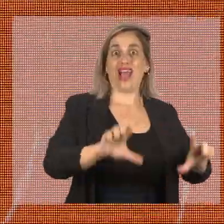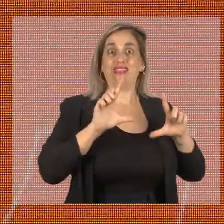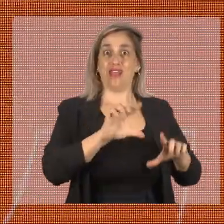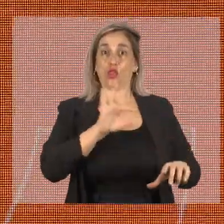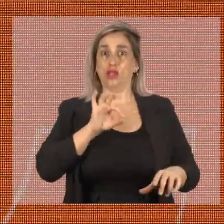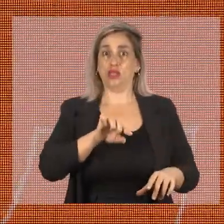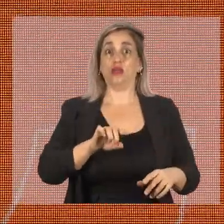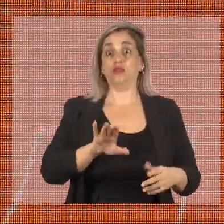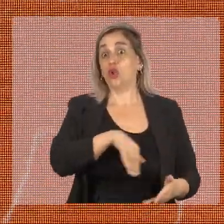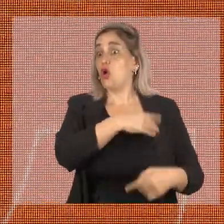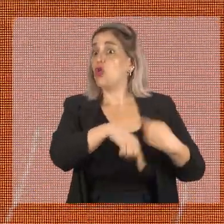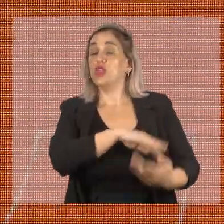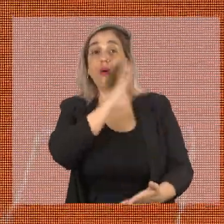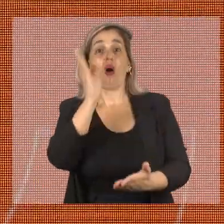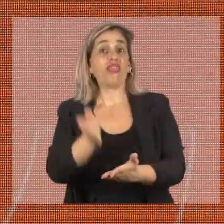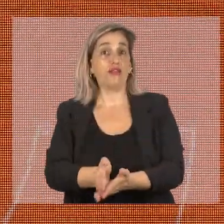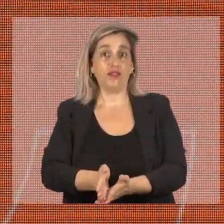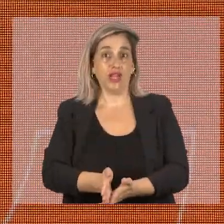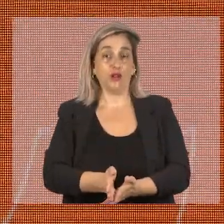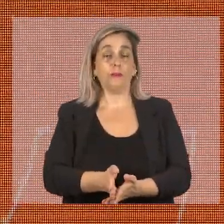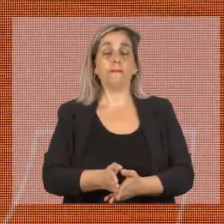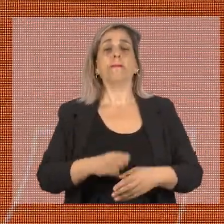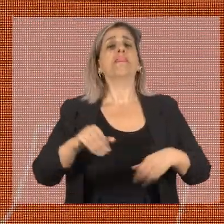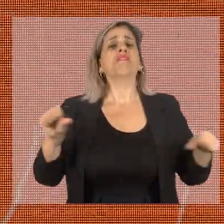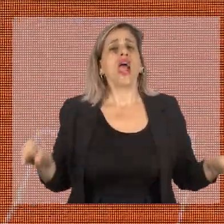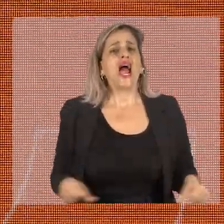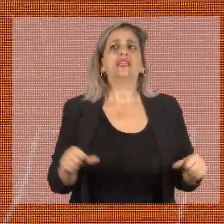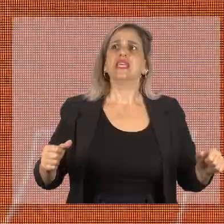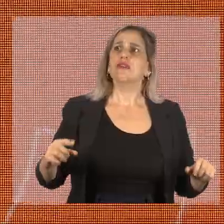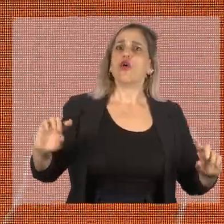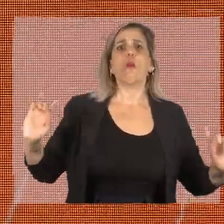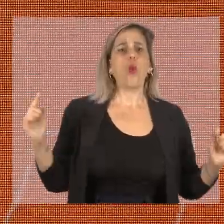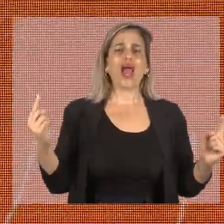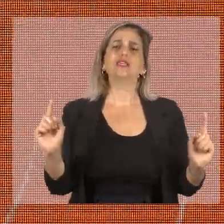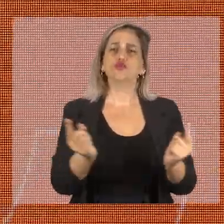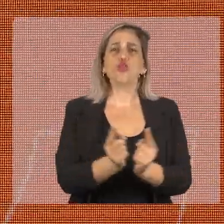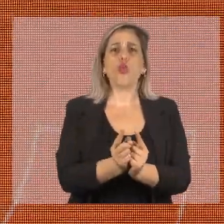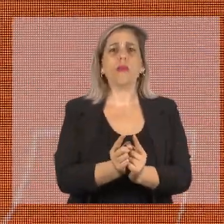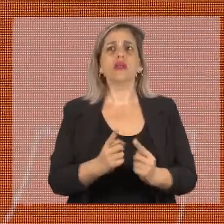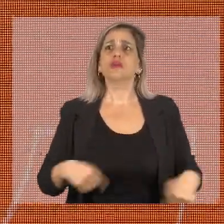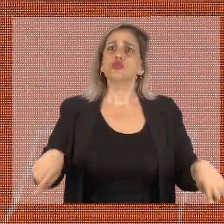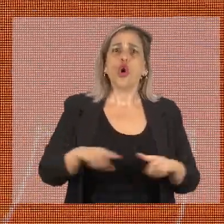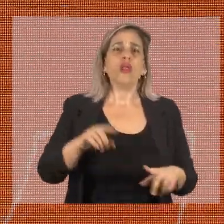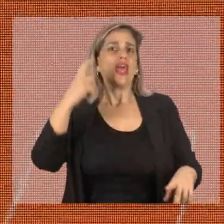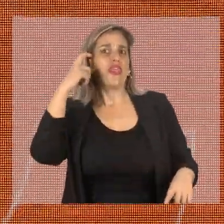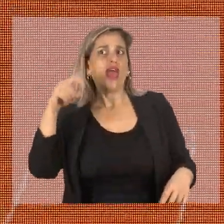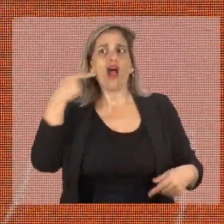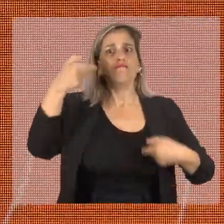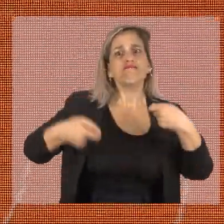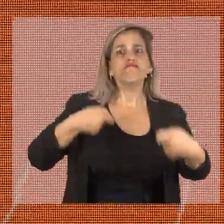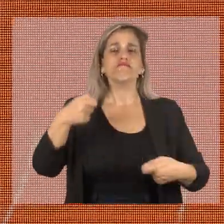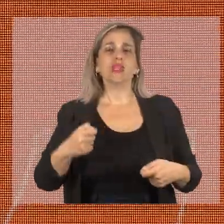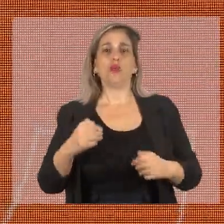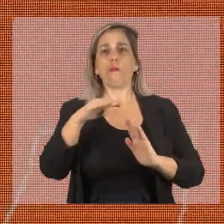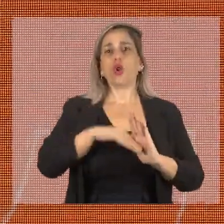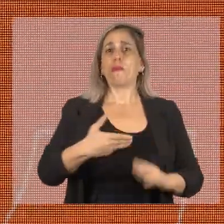la coherencia de llegar a la última. Se fue haciendo una síntesis de lo que eran nuestras ideas en